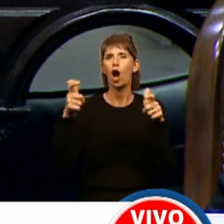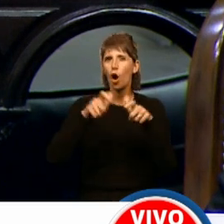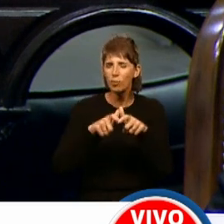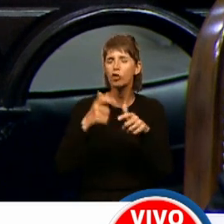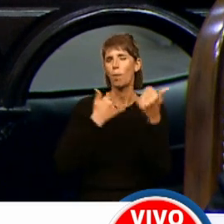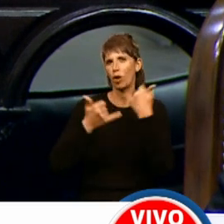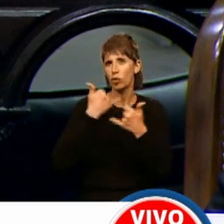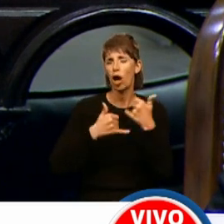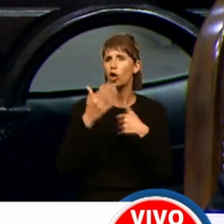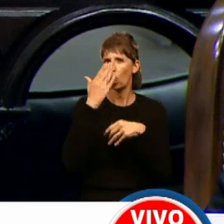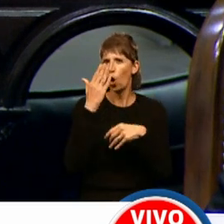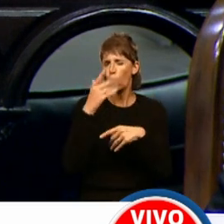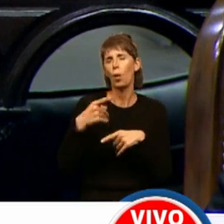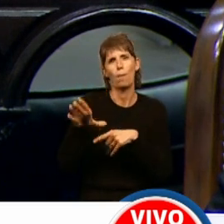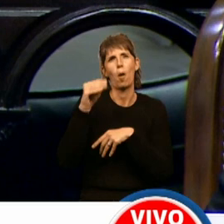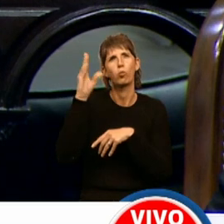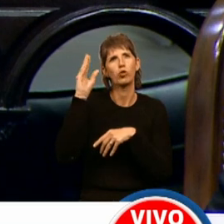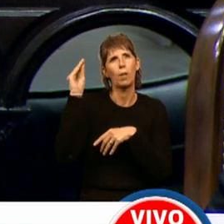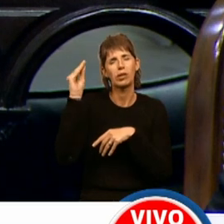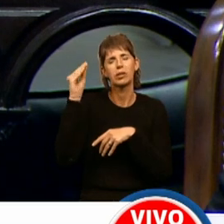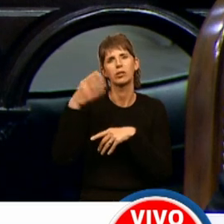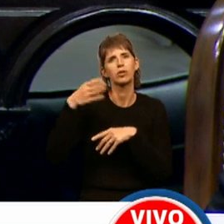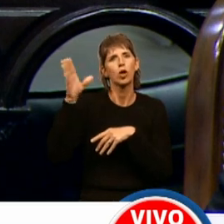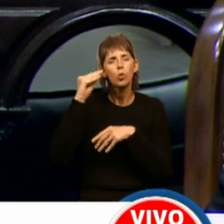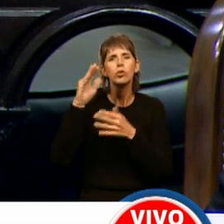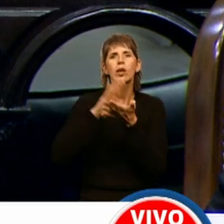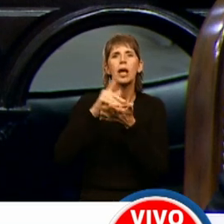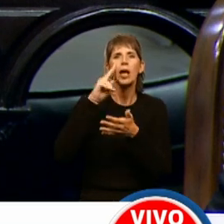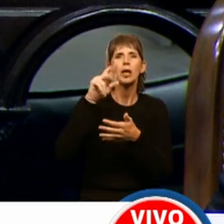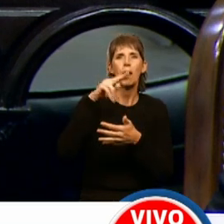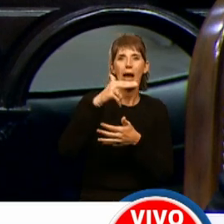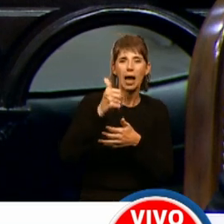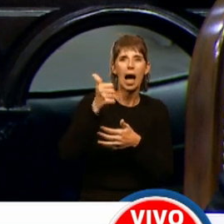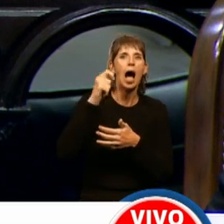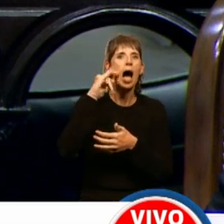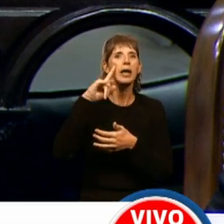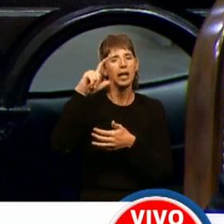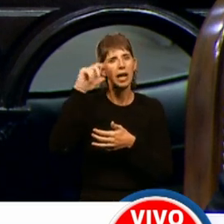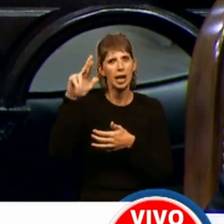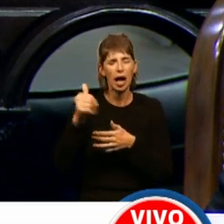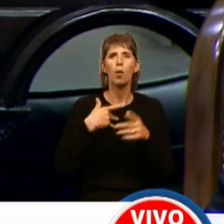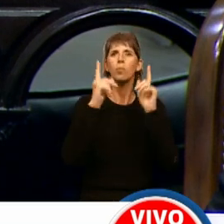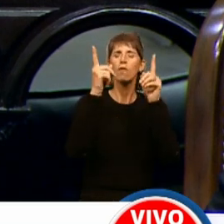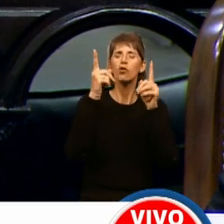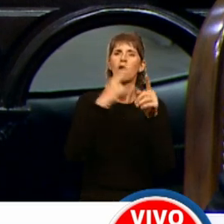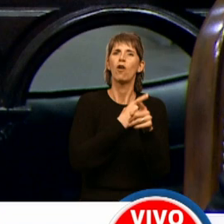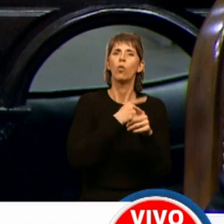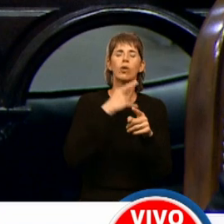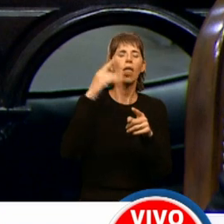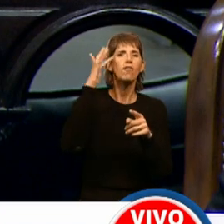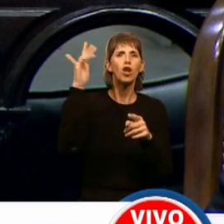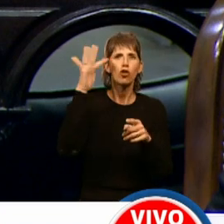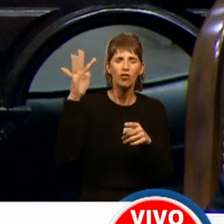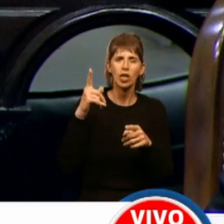la escuchamos hasta el cansancio con muchísimo dolor que fue la de iván aguilera una docente de la facultad de filosofía una docente